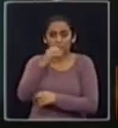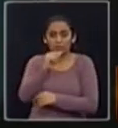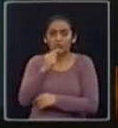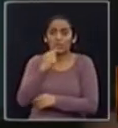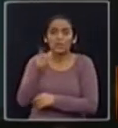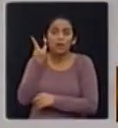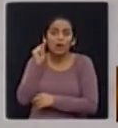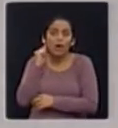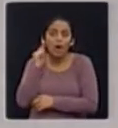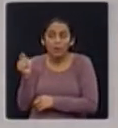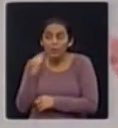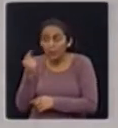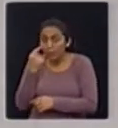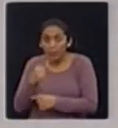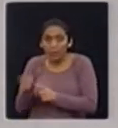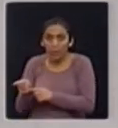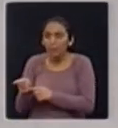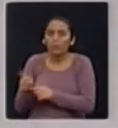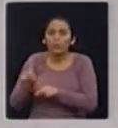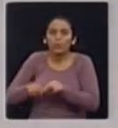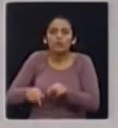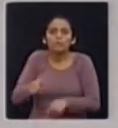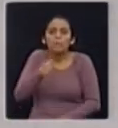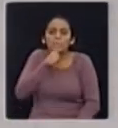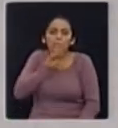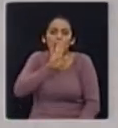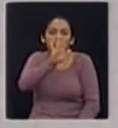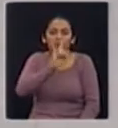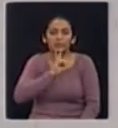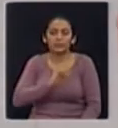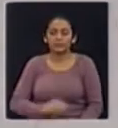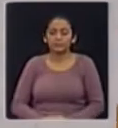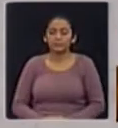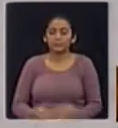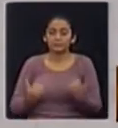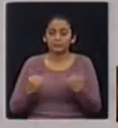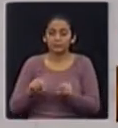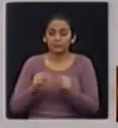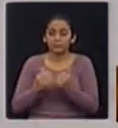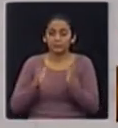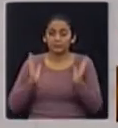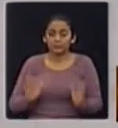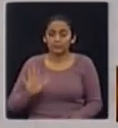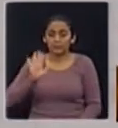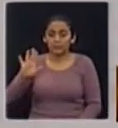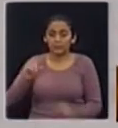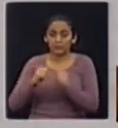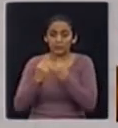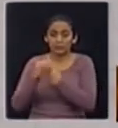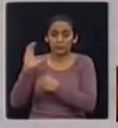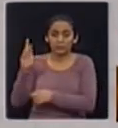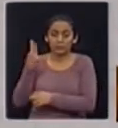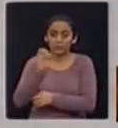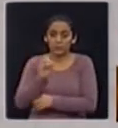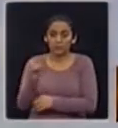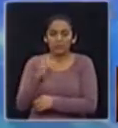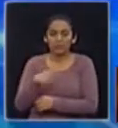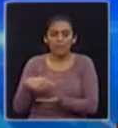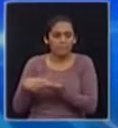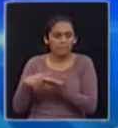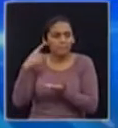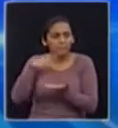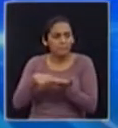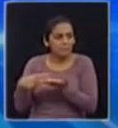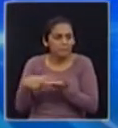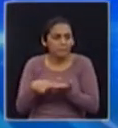ilegítimo. De su parte, los legisladores del movimiento Creo todavía analizan cuáles serán las siguientes acciones que